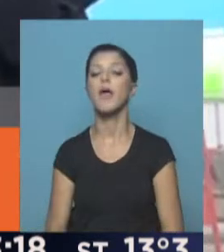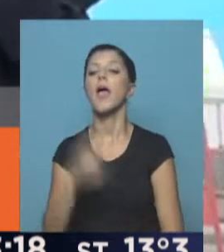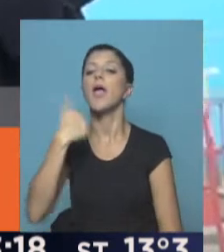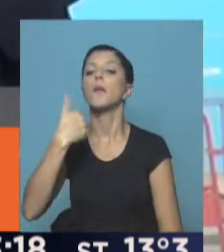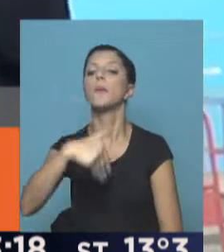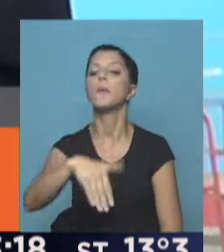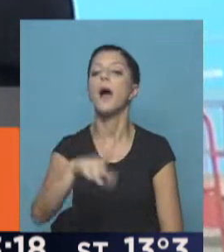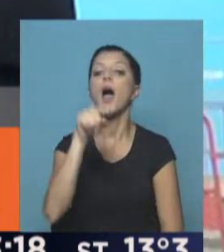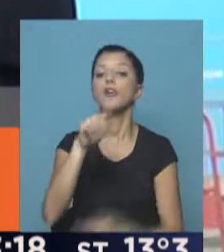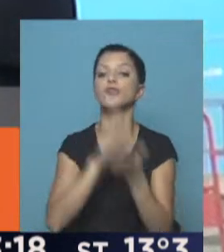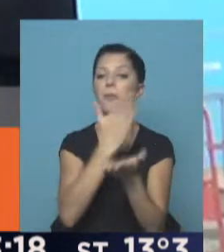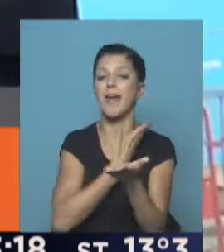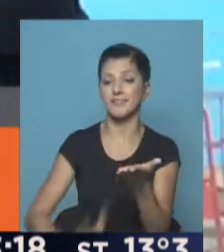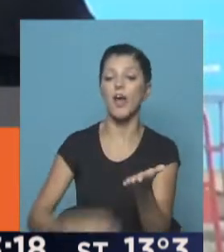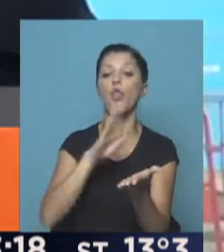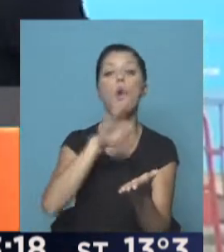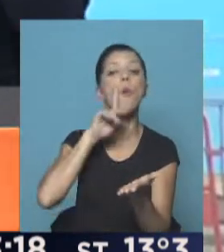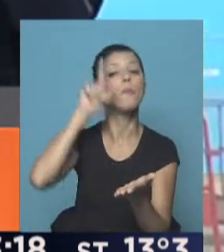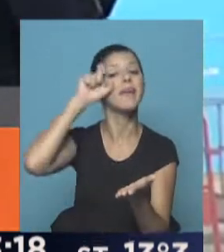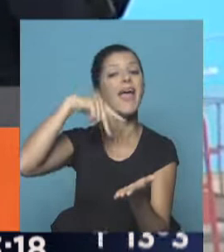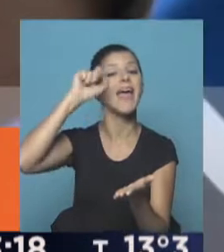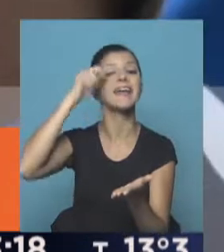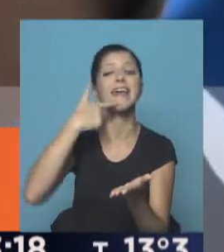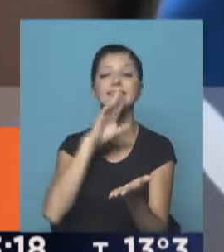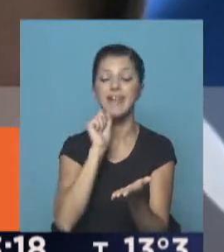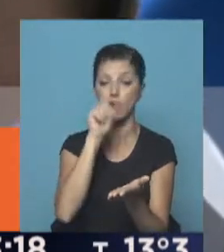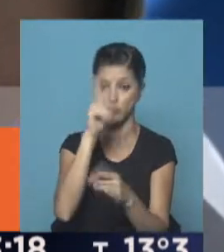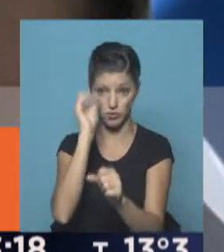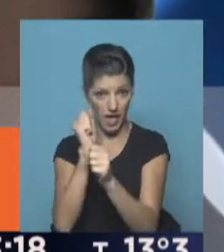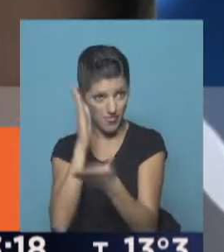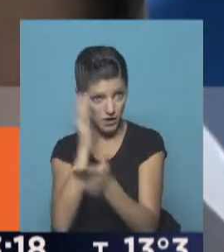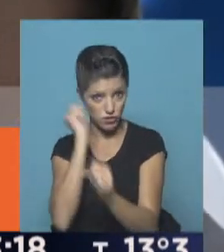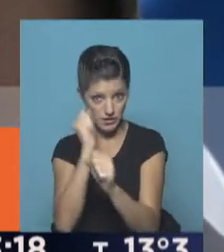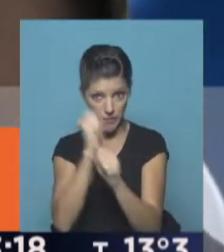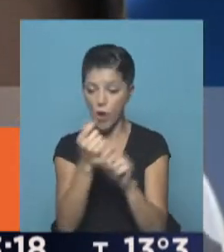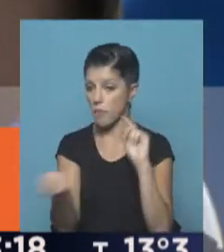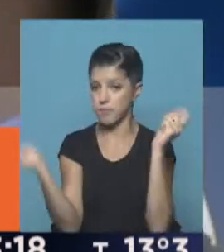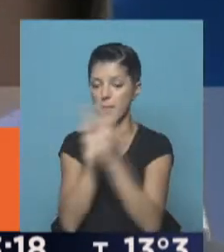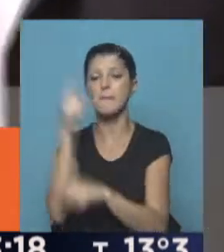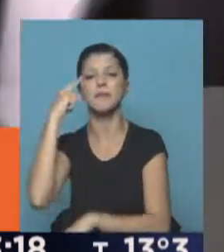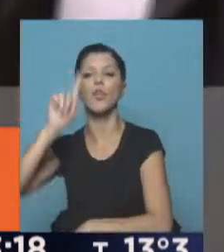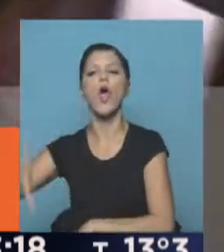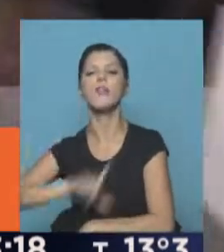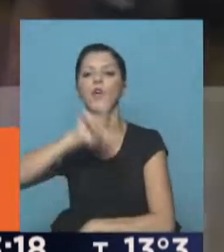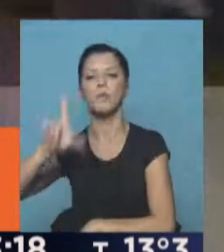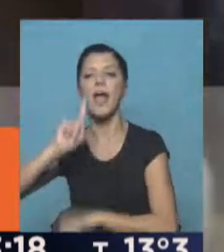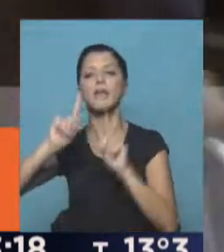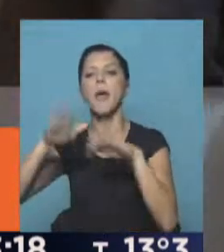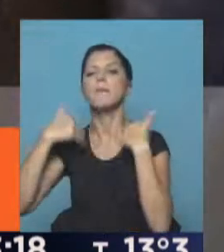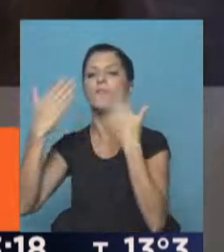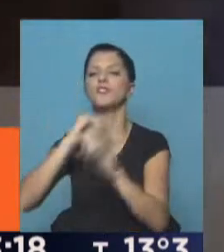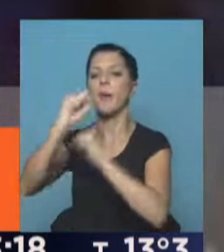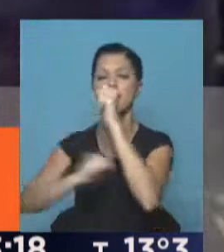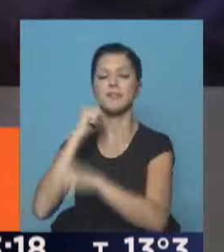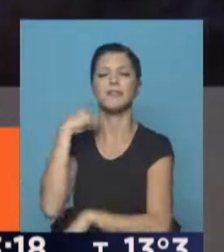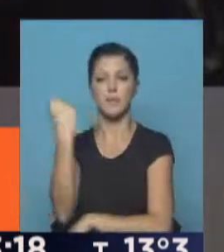Desarticular lo que queda del estado de bienestar francés y los derechos laborales en pos de una agenda neoliberal y beneficios para las grandes